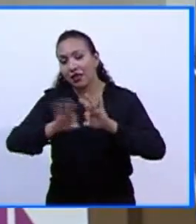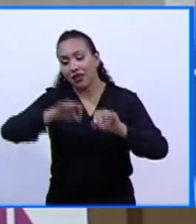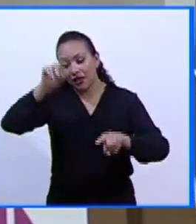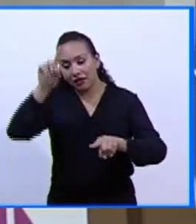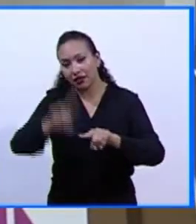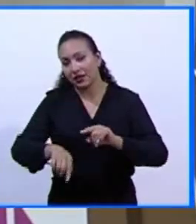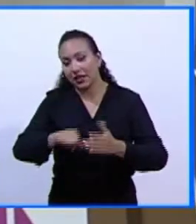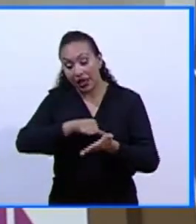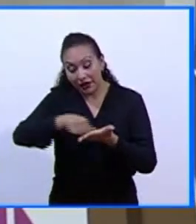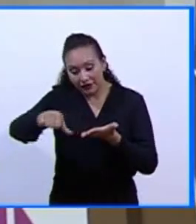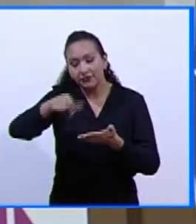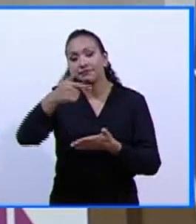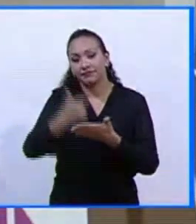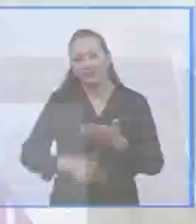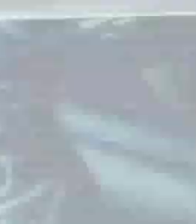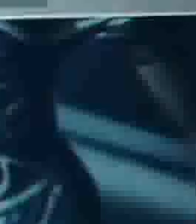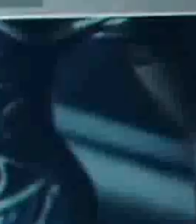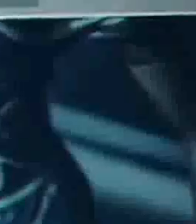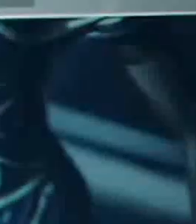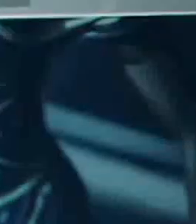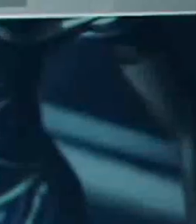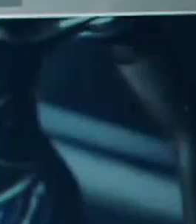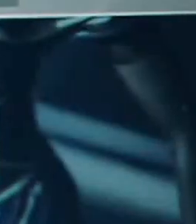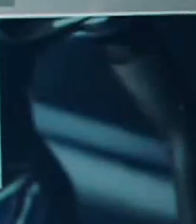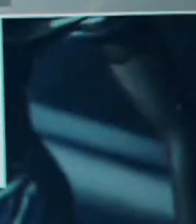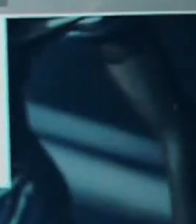del registro.